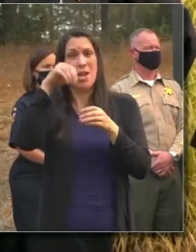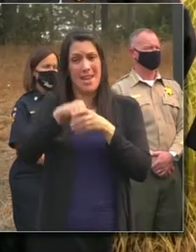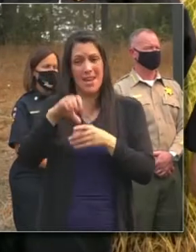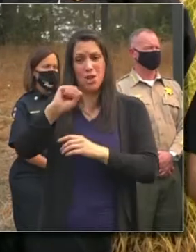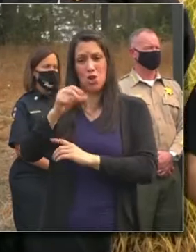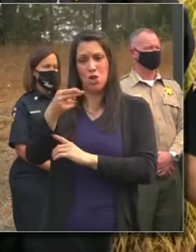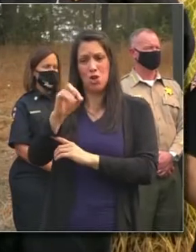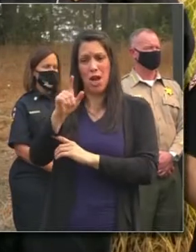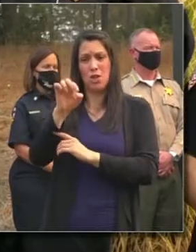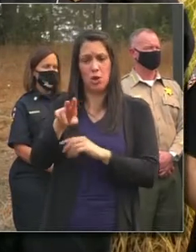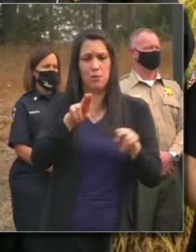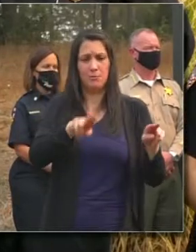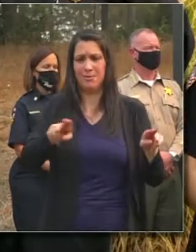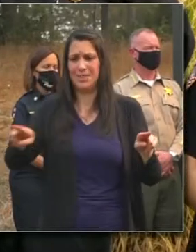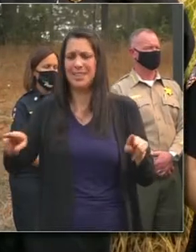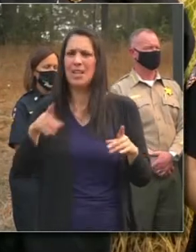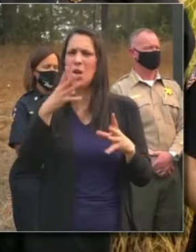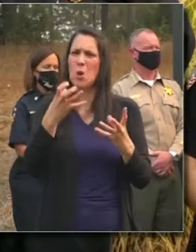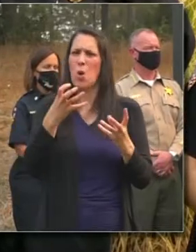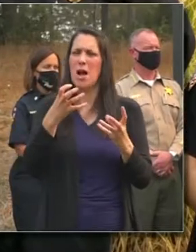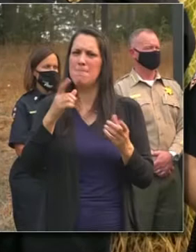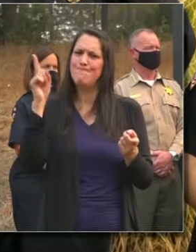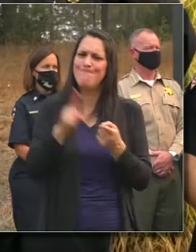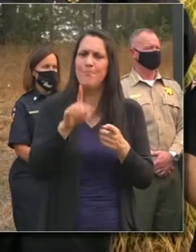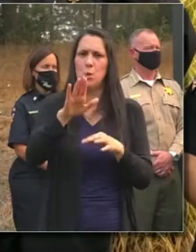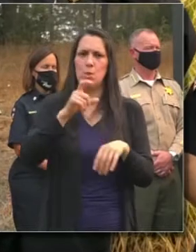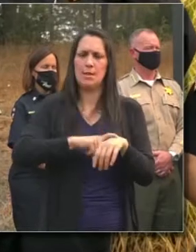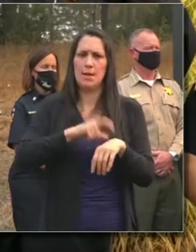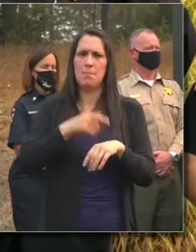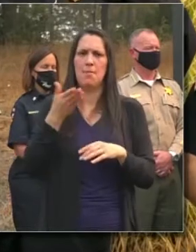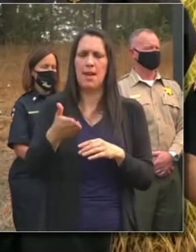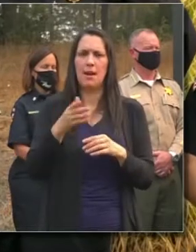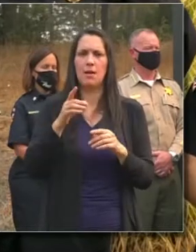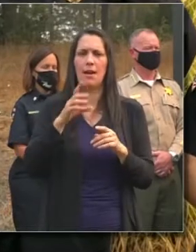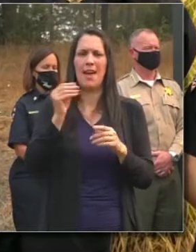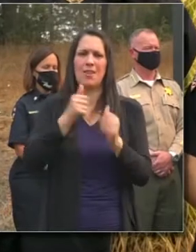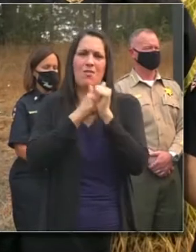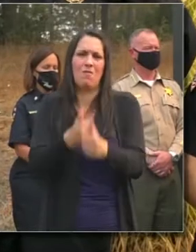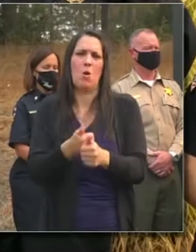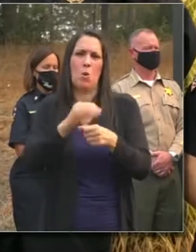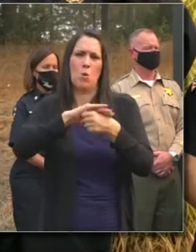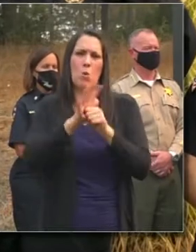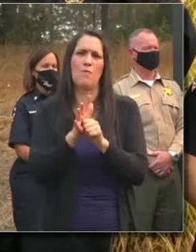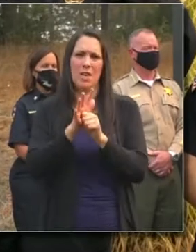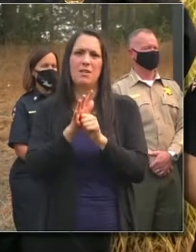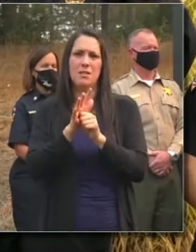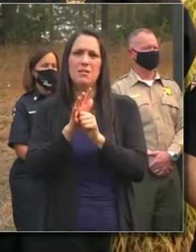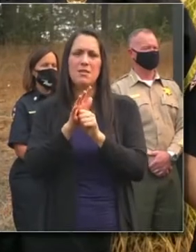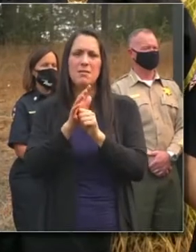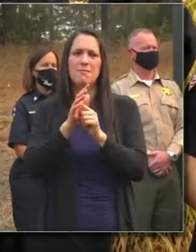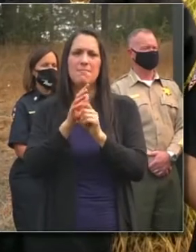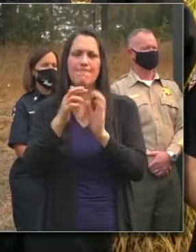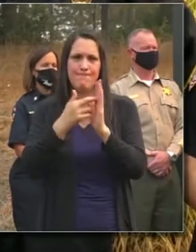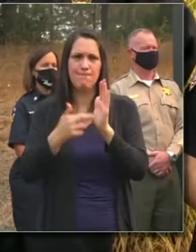parientes y traten de mantener o minimizar su espacio su tiempo que pasen en lugares donde se juntan con otras personas